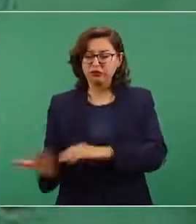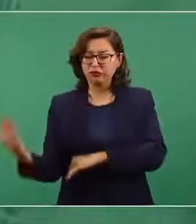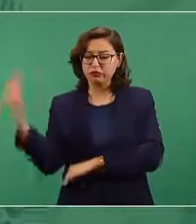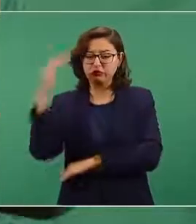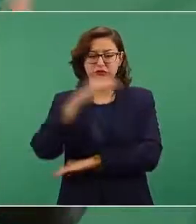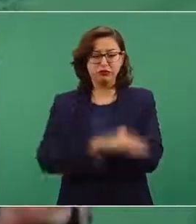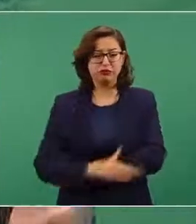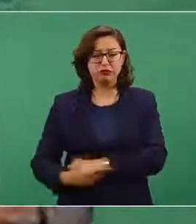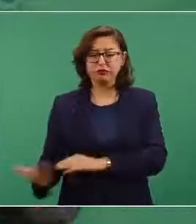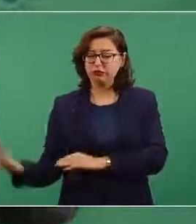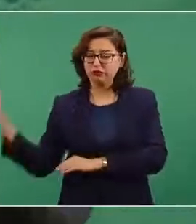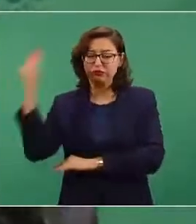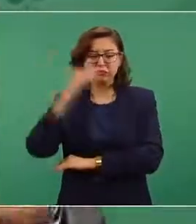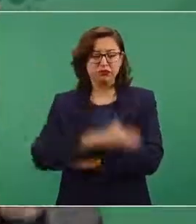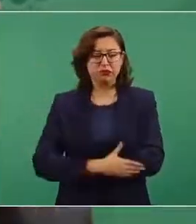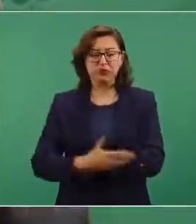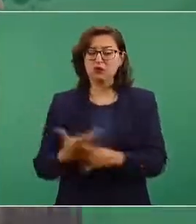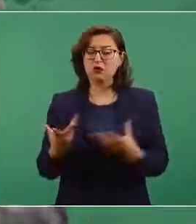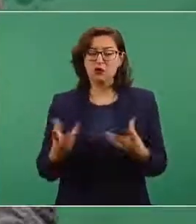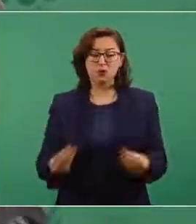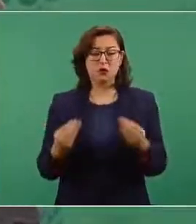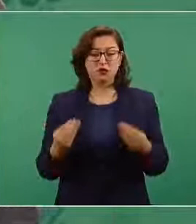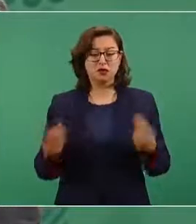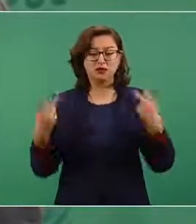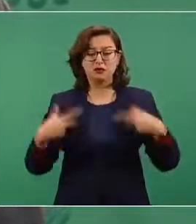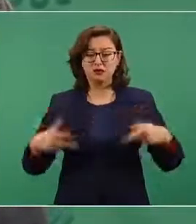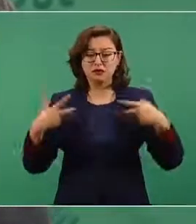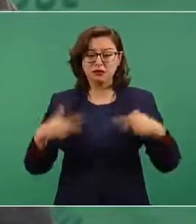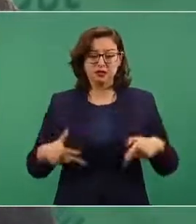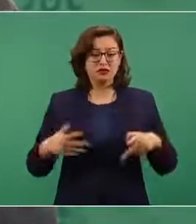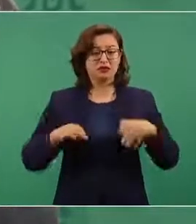de muchos trabajadores de la salud,